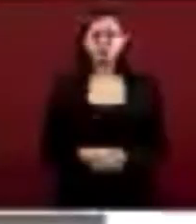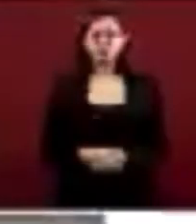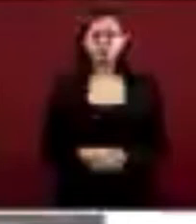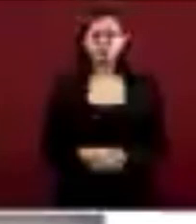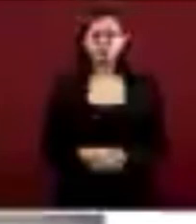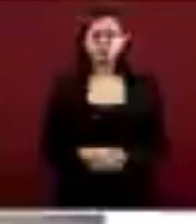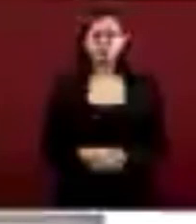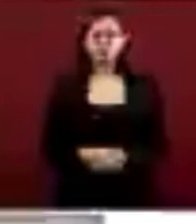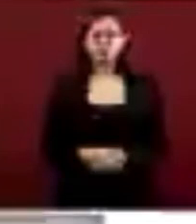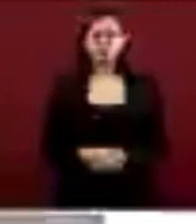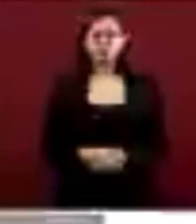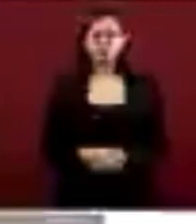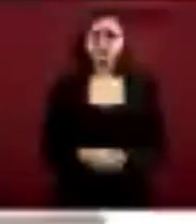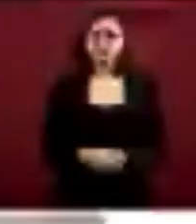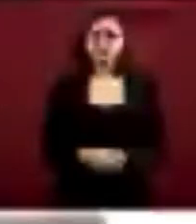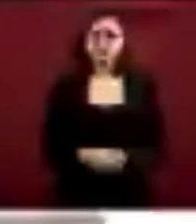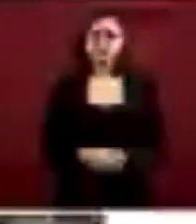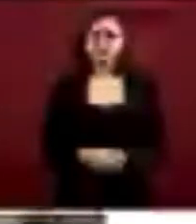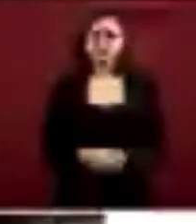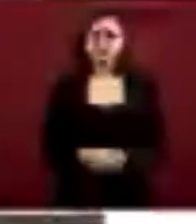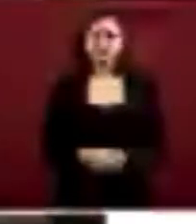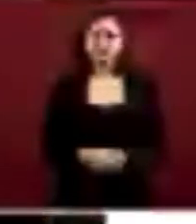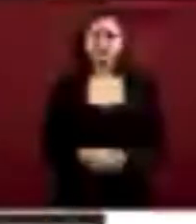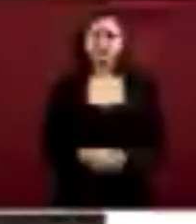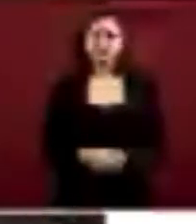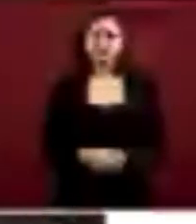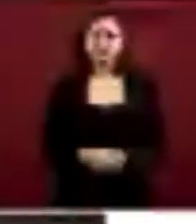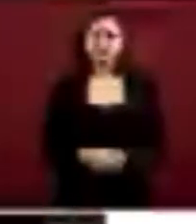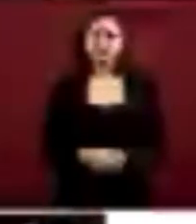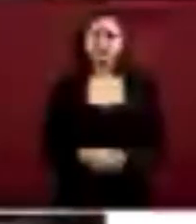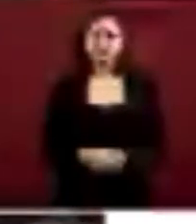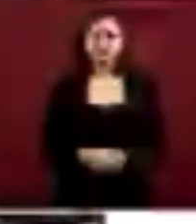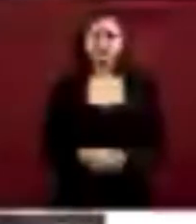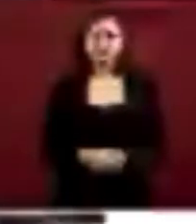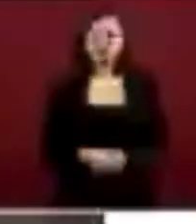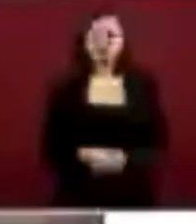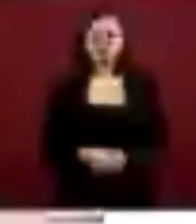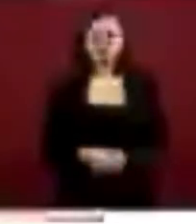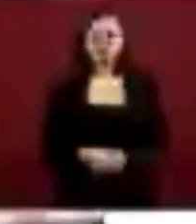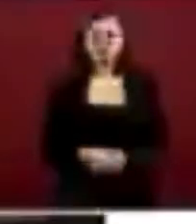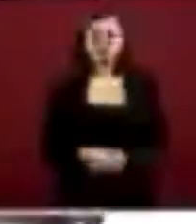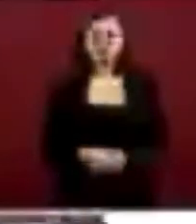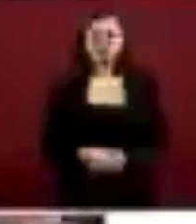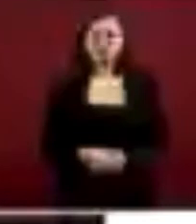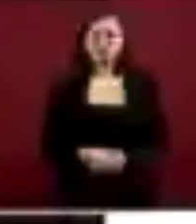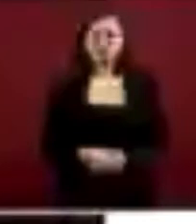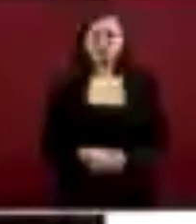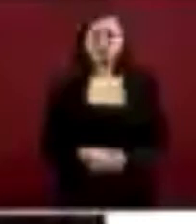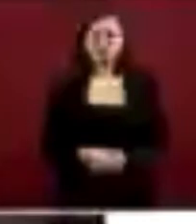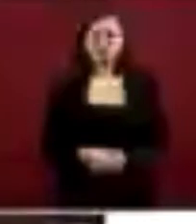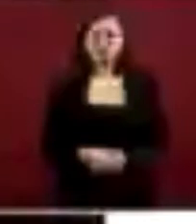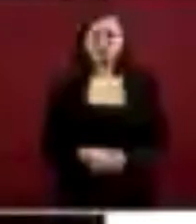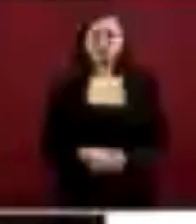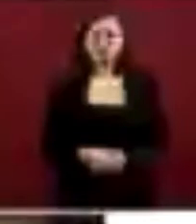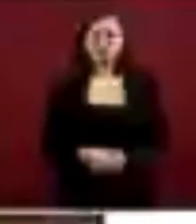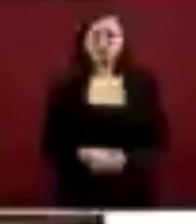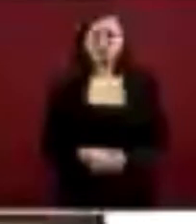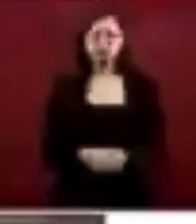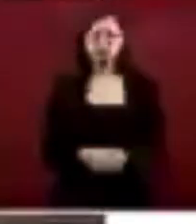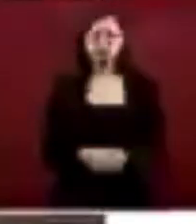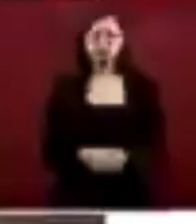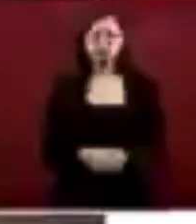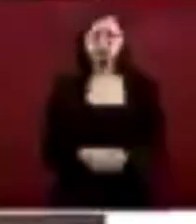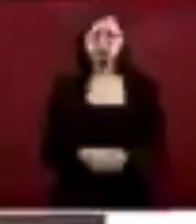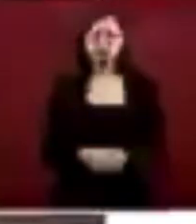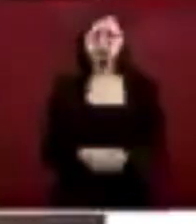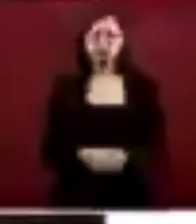Para todo. Habla a tu gente. Por acá. ¿Listo ya? Sí, sí. No va a pasar nada. Tranquila. Tranquila, señora. Señora. Señora. No